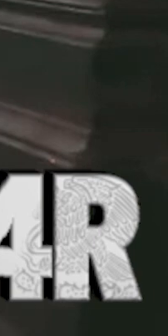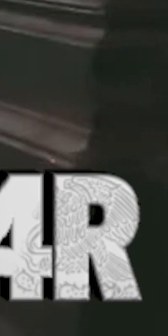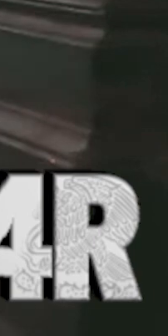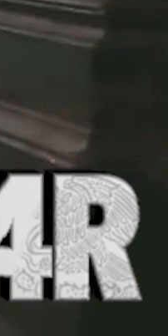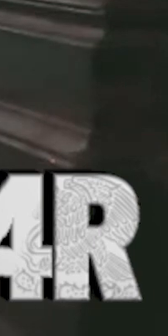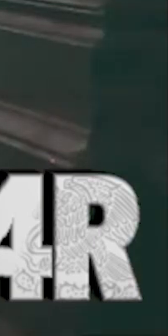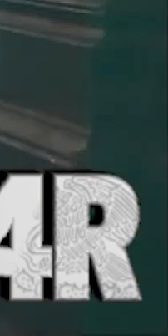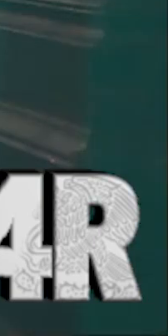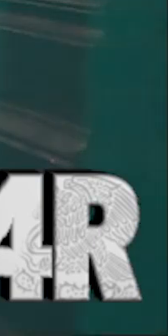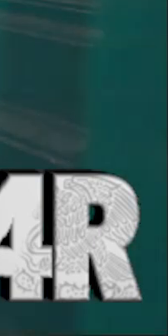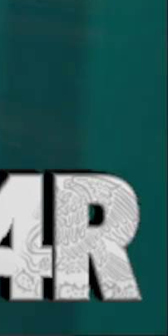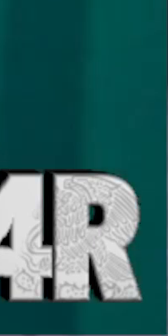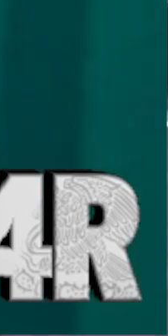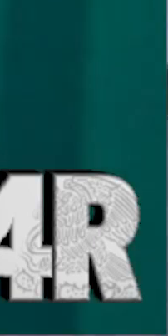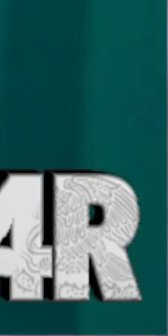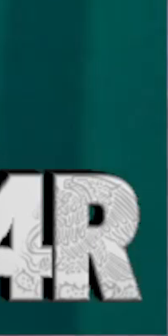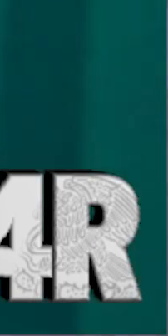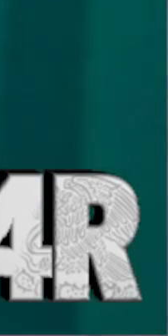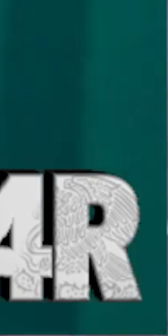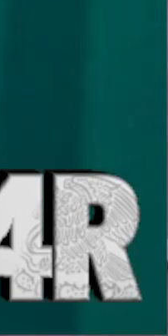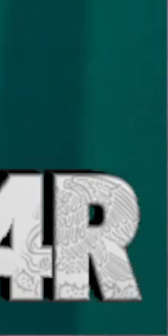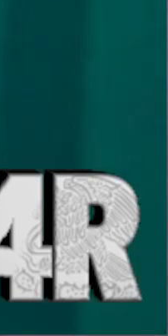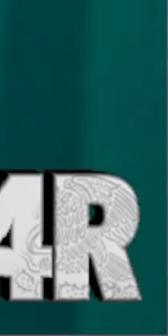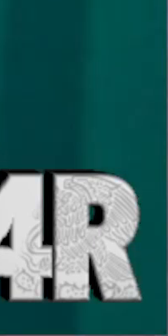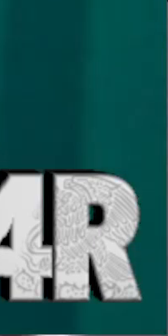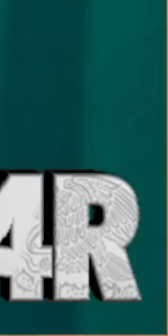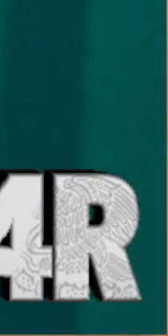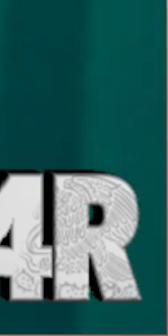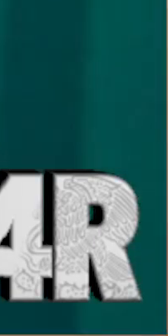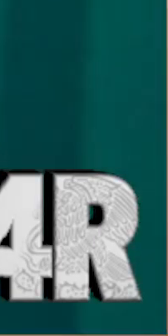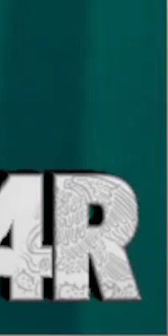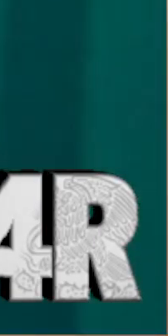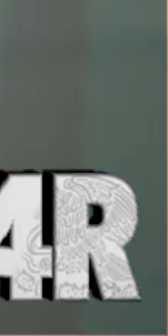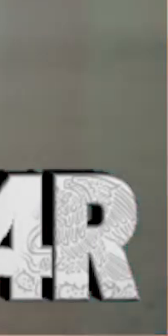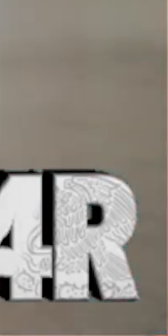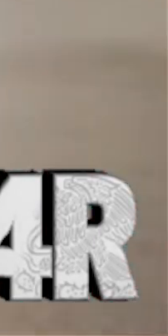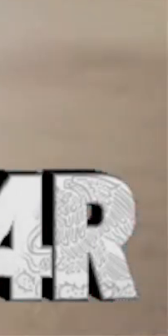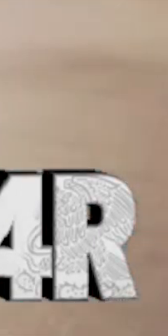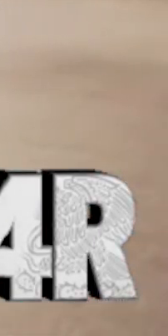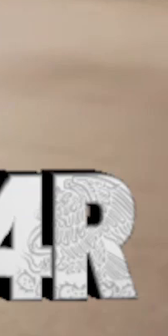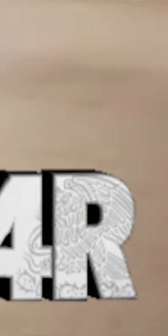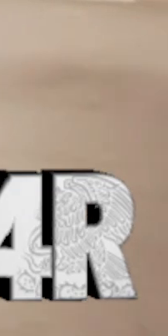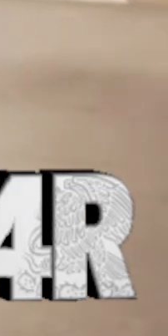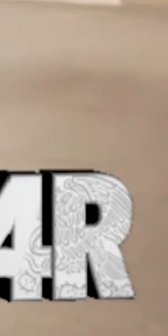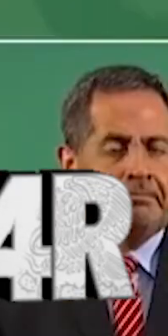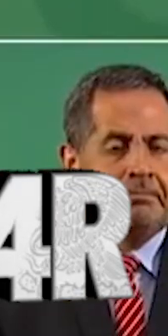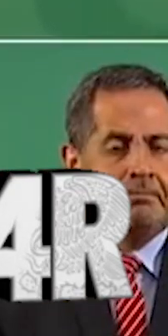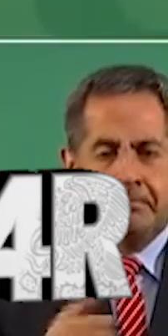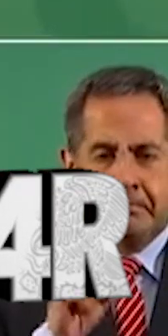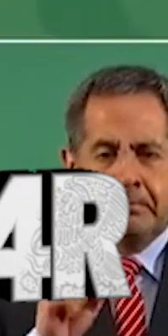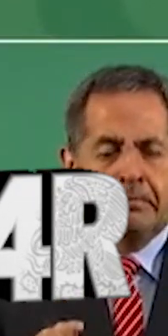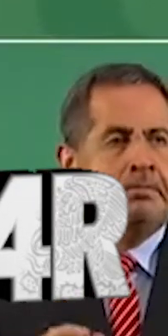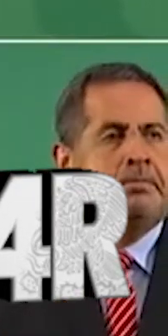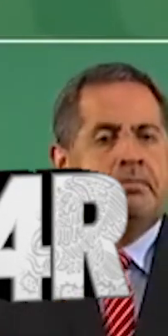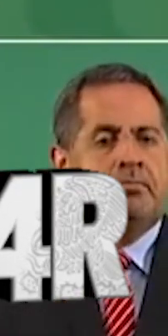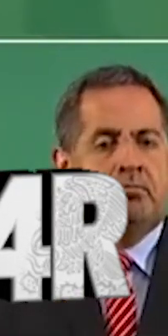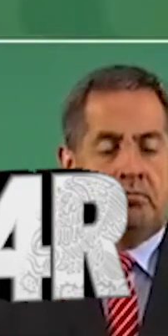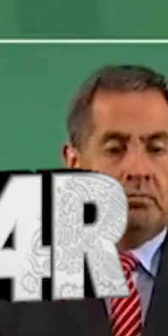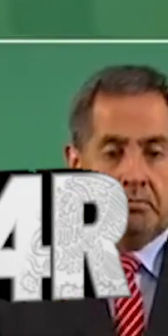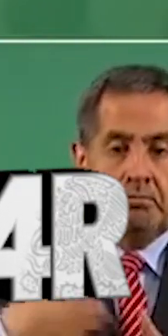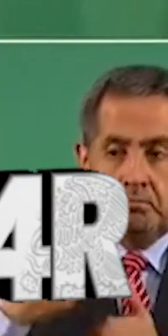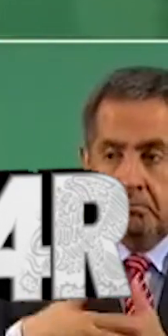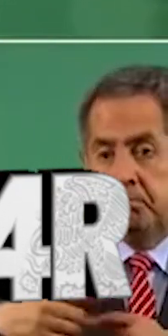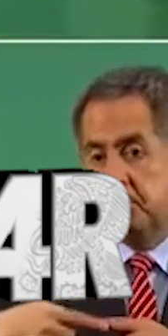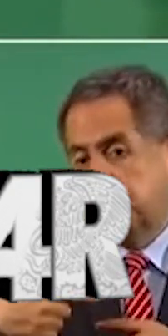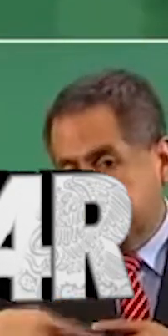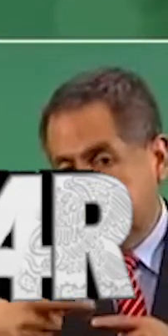si estaba convaleciente. El presidente Andrés Manuel sale a demostrar que como roble sigue de pie y luchando por